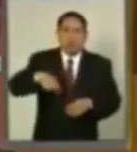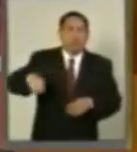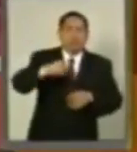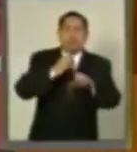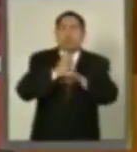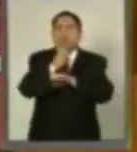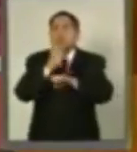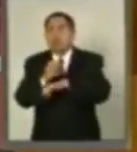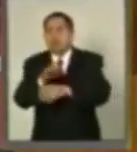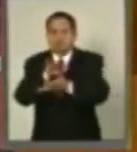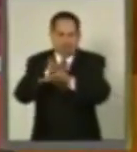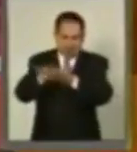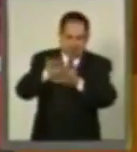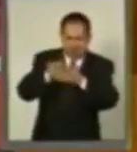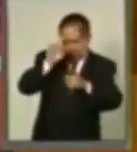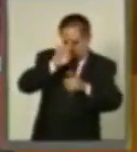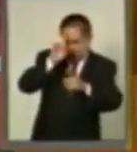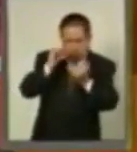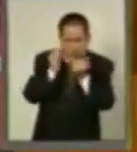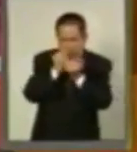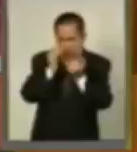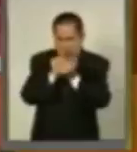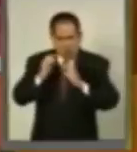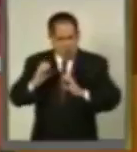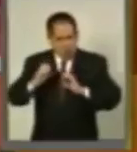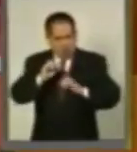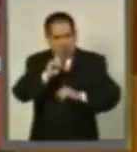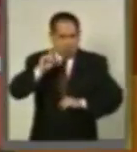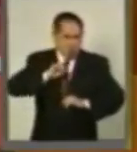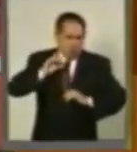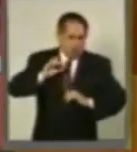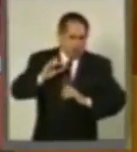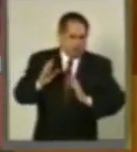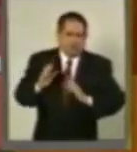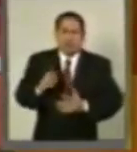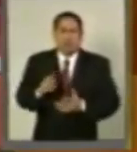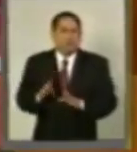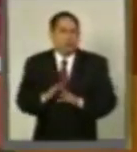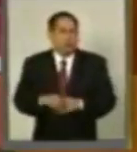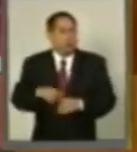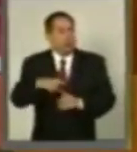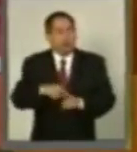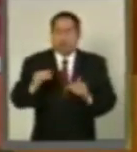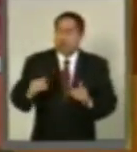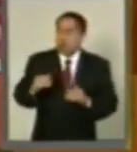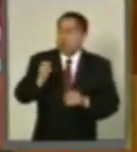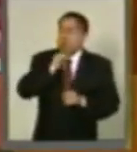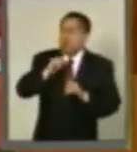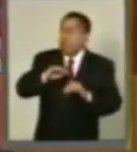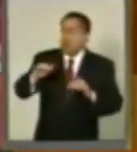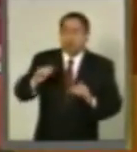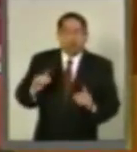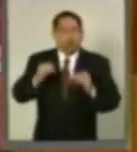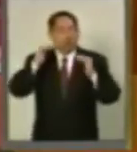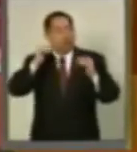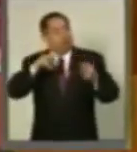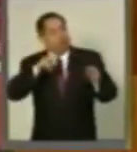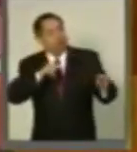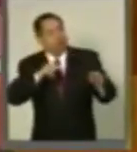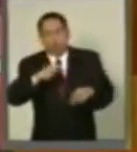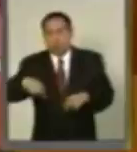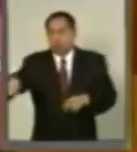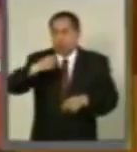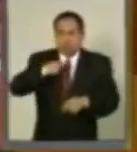entidades federativas a realizar esta tarea y también que esta soberanía y quienes nos están escuchando